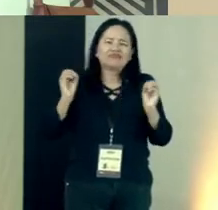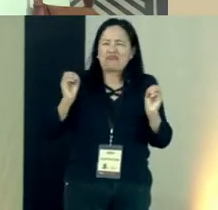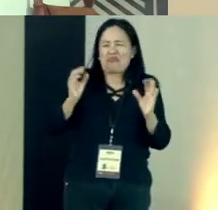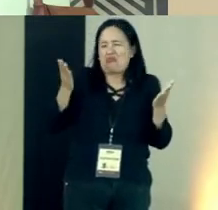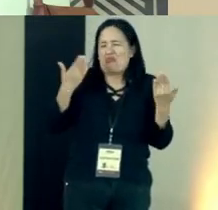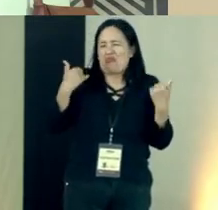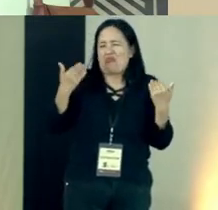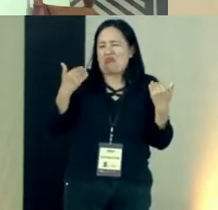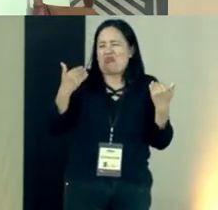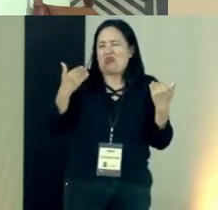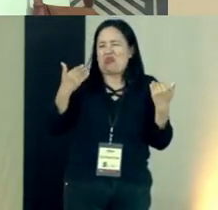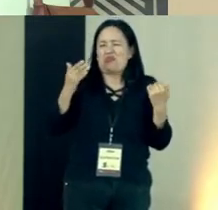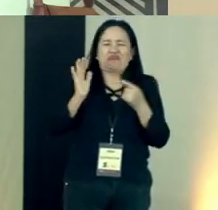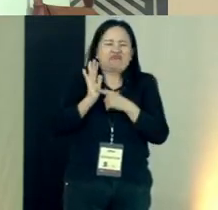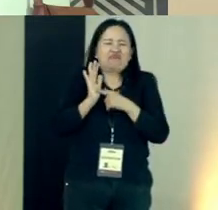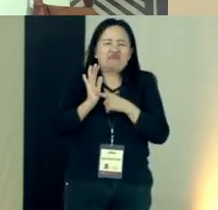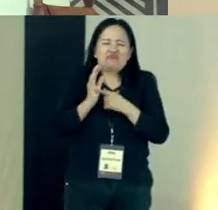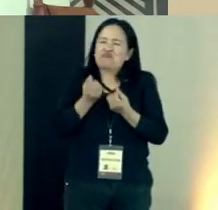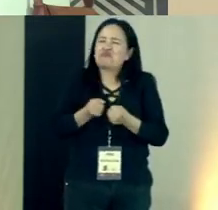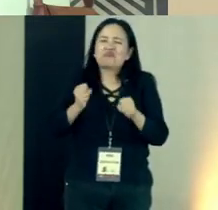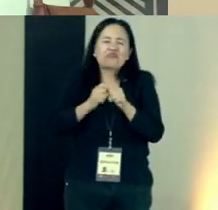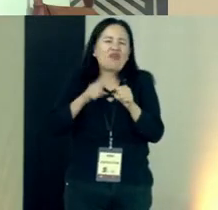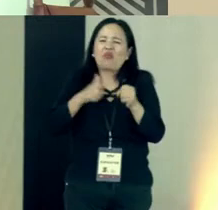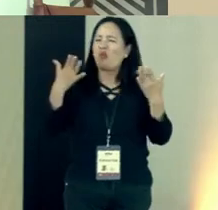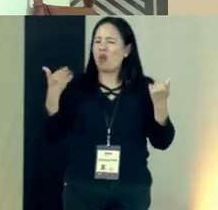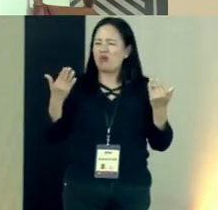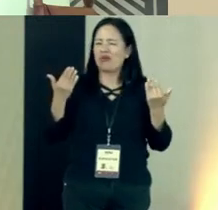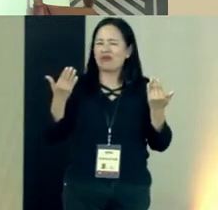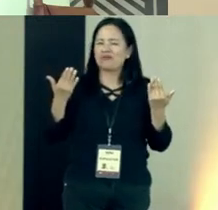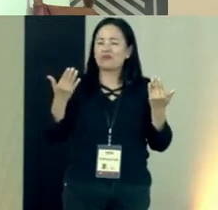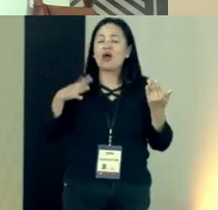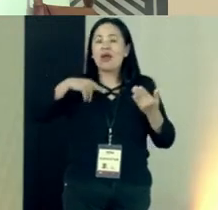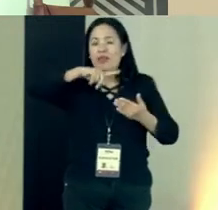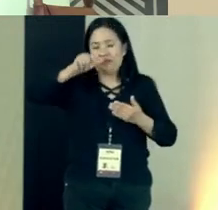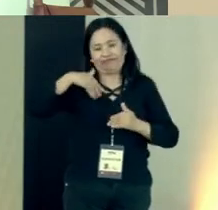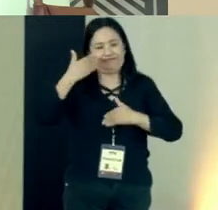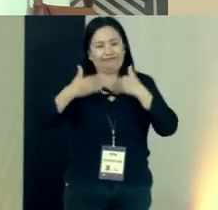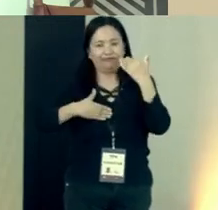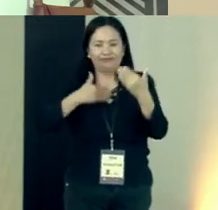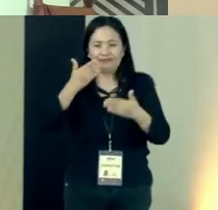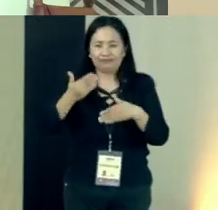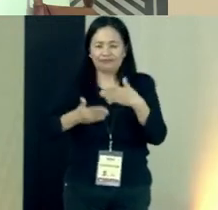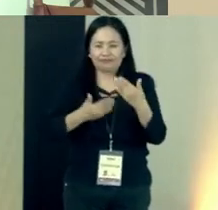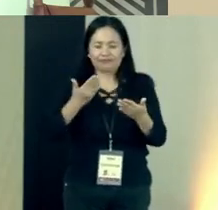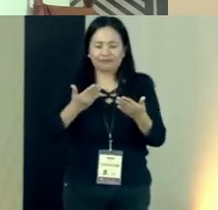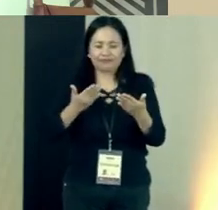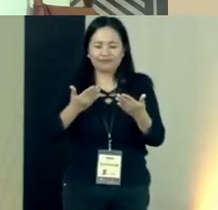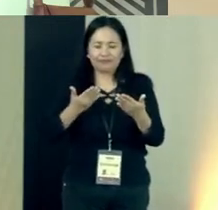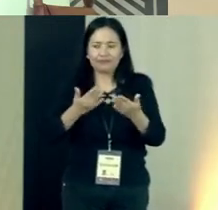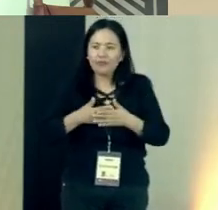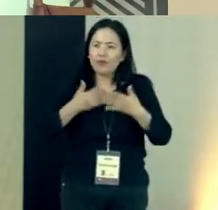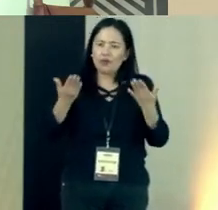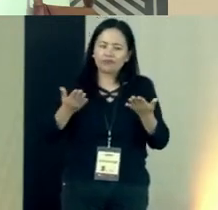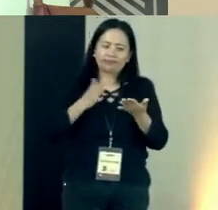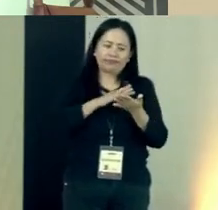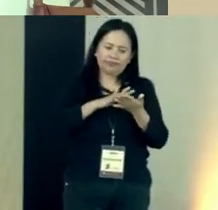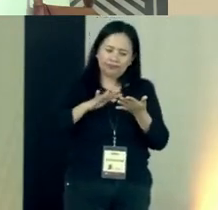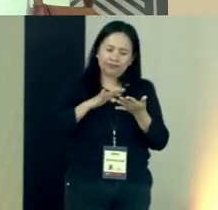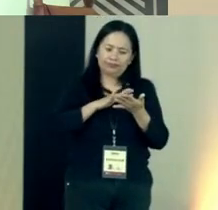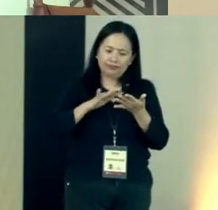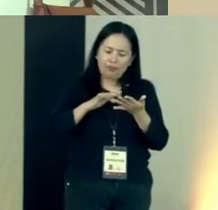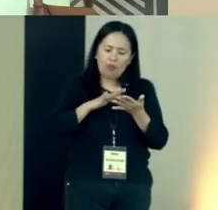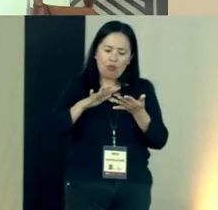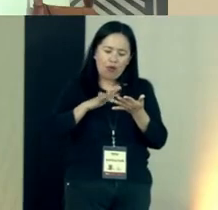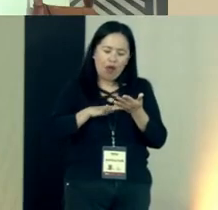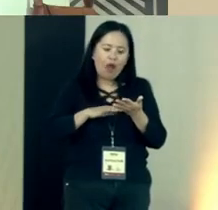compromiso social evidente, con el paso del tiempo se ha llegado a lecturas que, al contrario, demuestran que fue